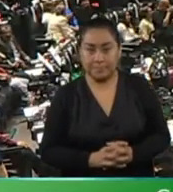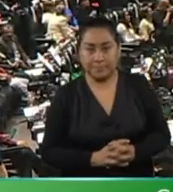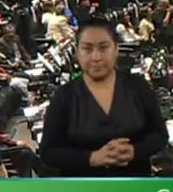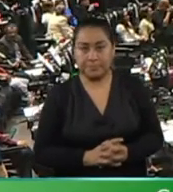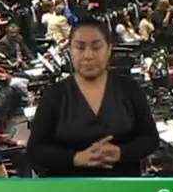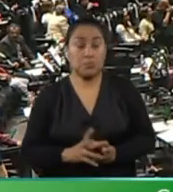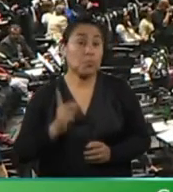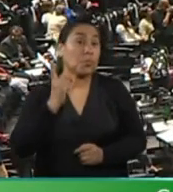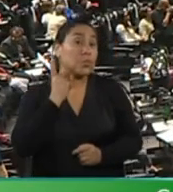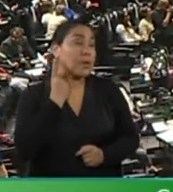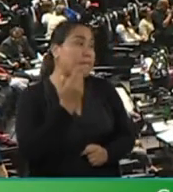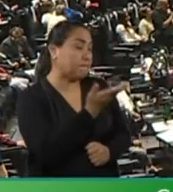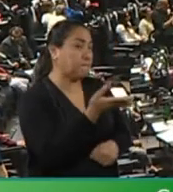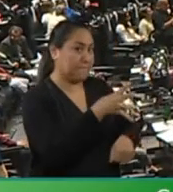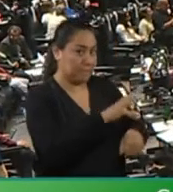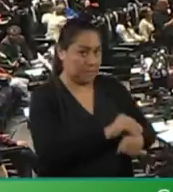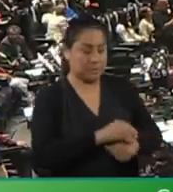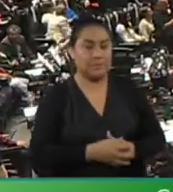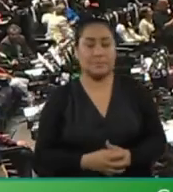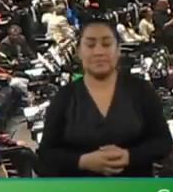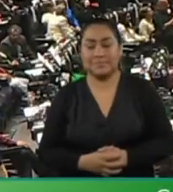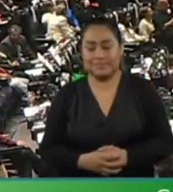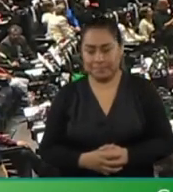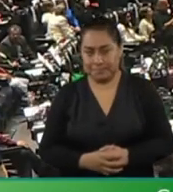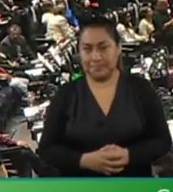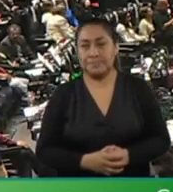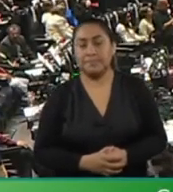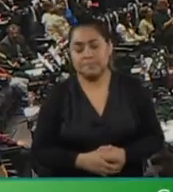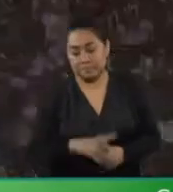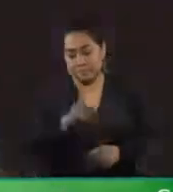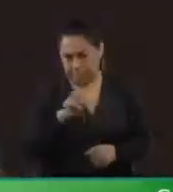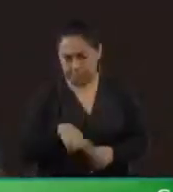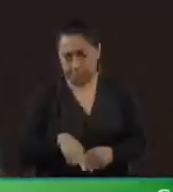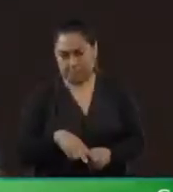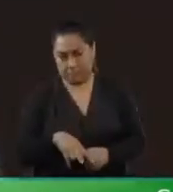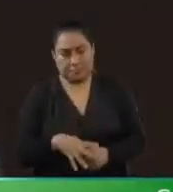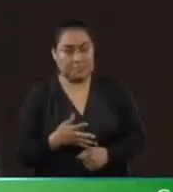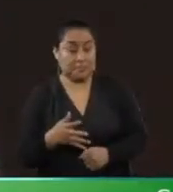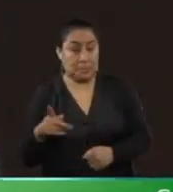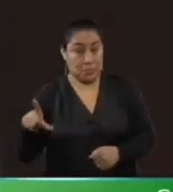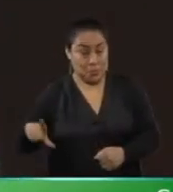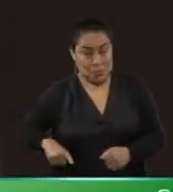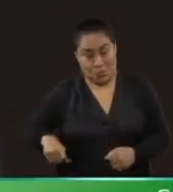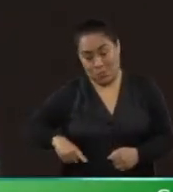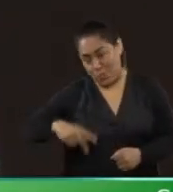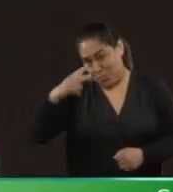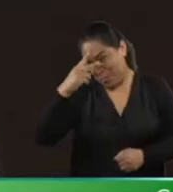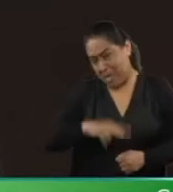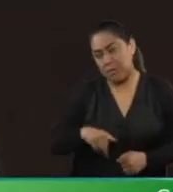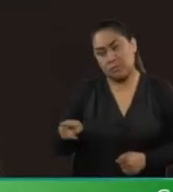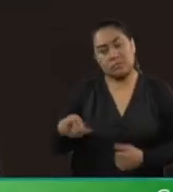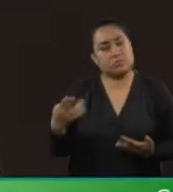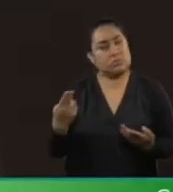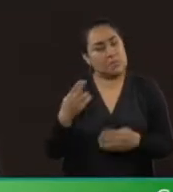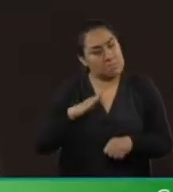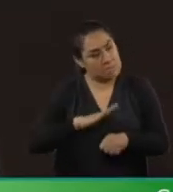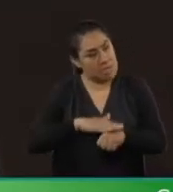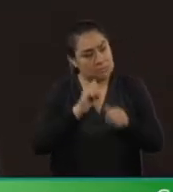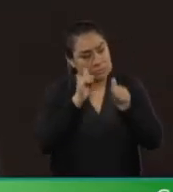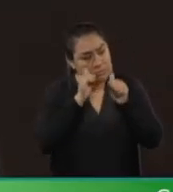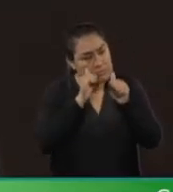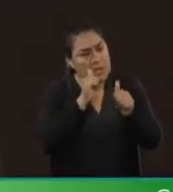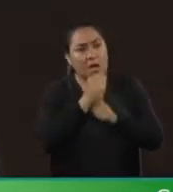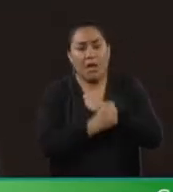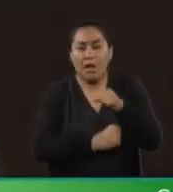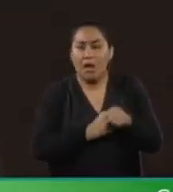Con su venia, diputada presidenta. Sin duda, el Estado mexicano ha tenido una deuda histórica con las